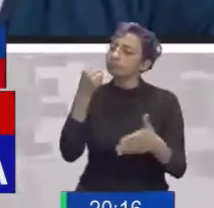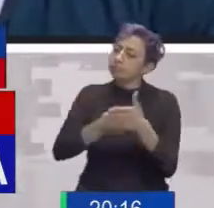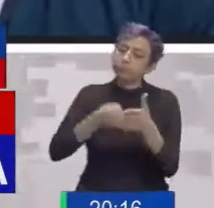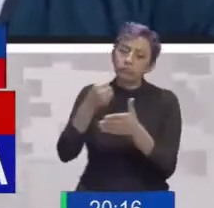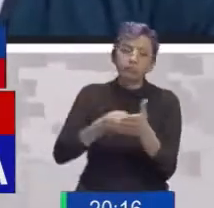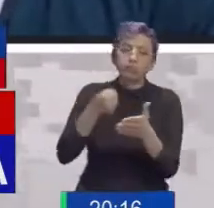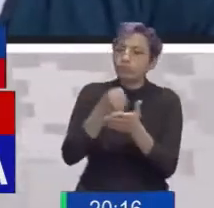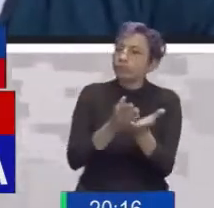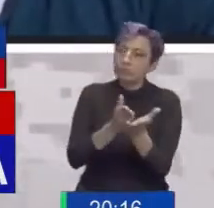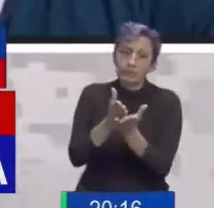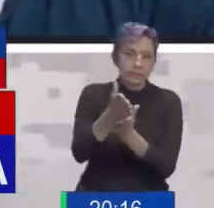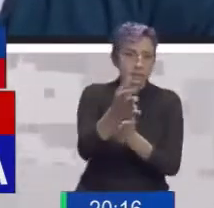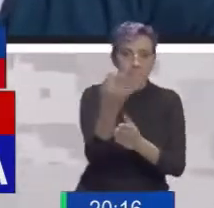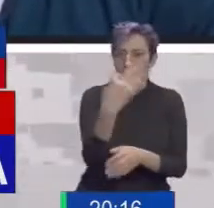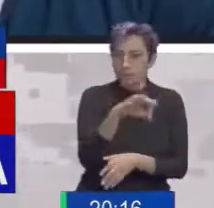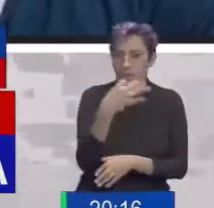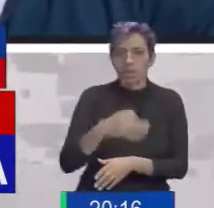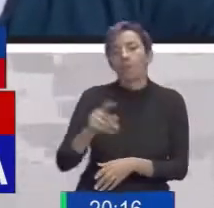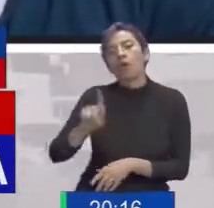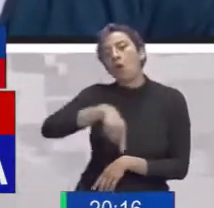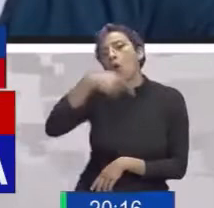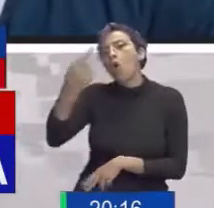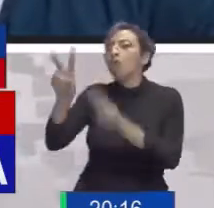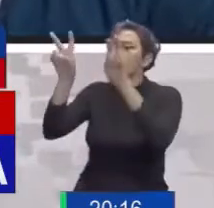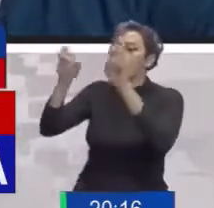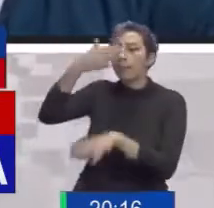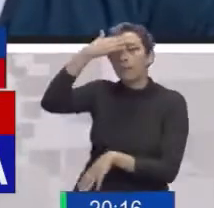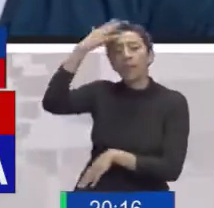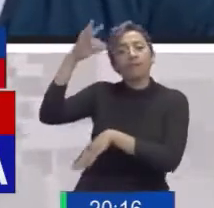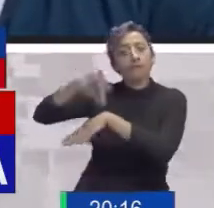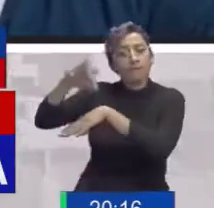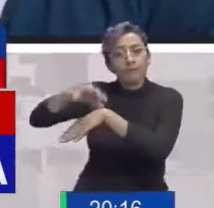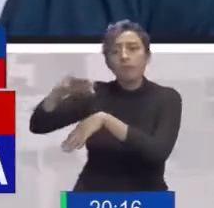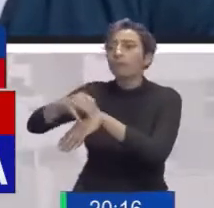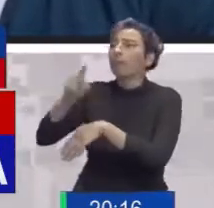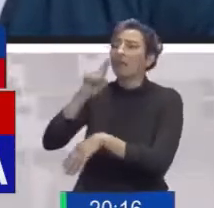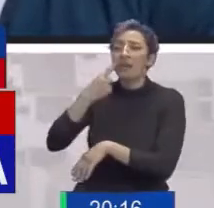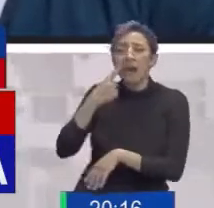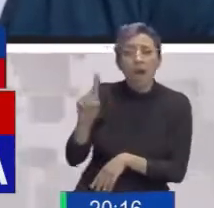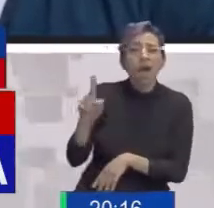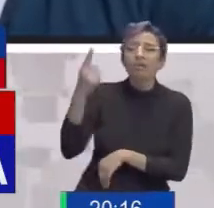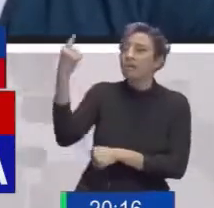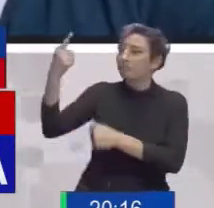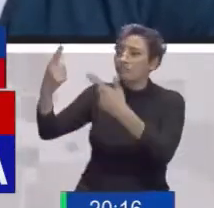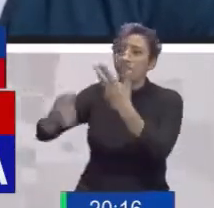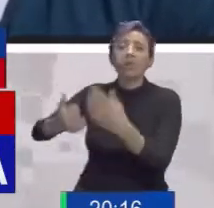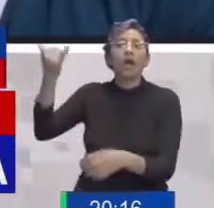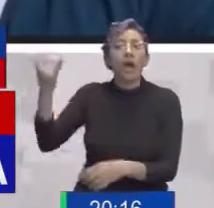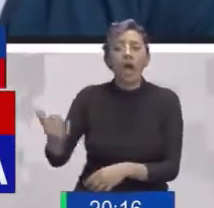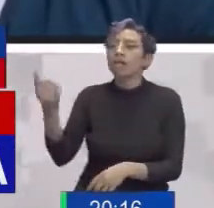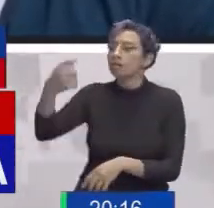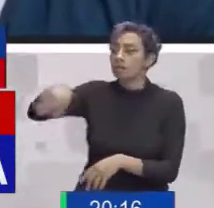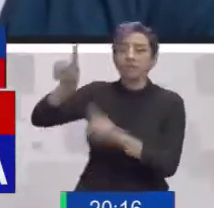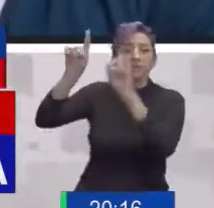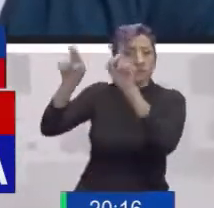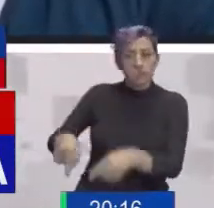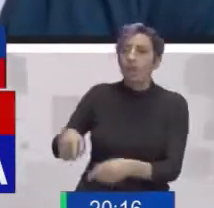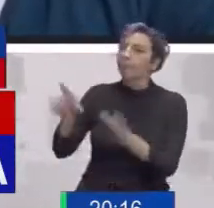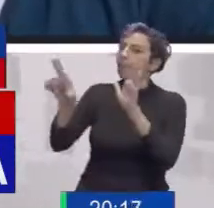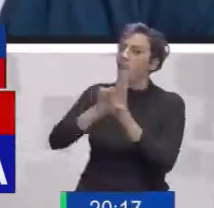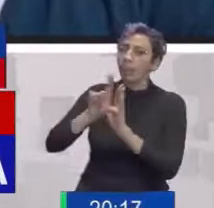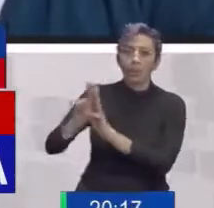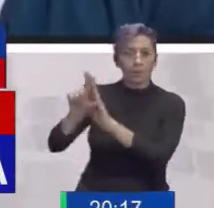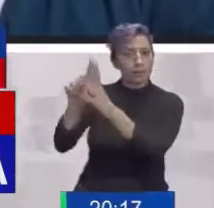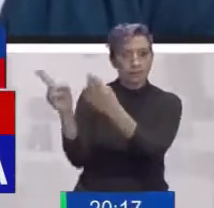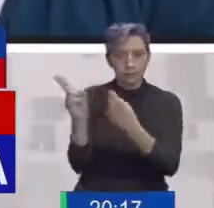otras enfermedades que también están bastante poco abandonadas, que hay pacientes con otros males también. Sin duda alguna.